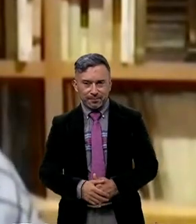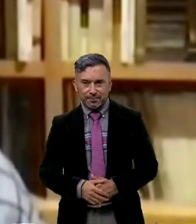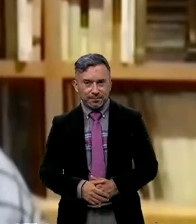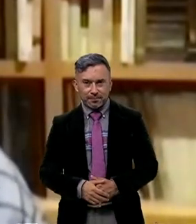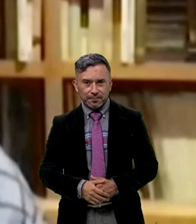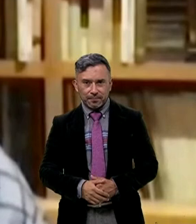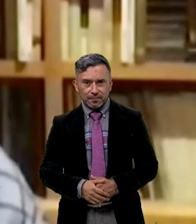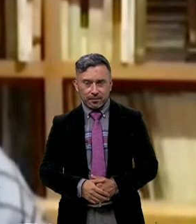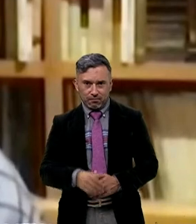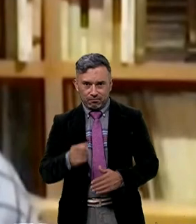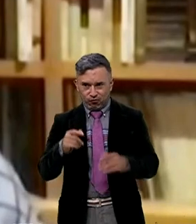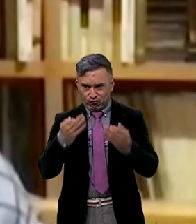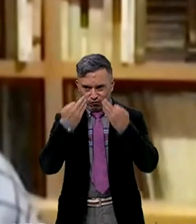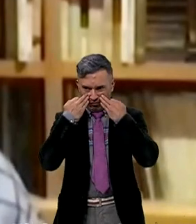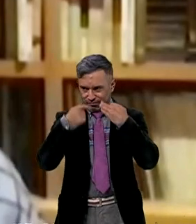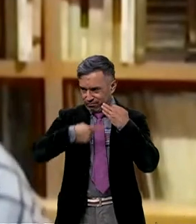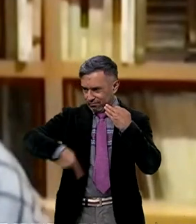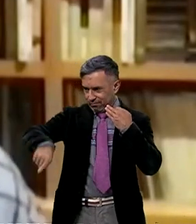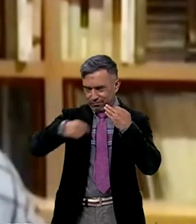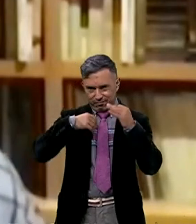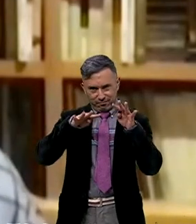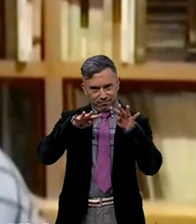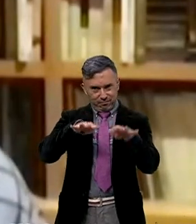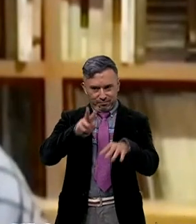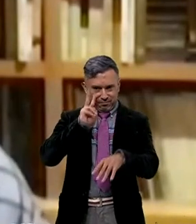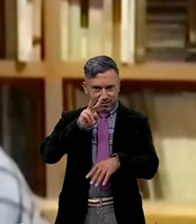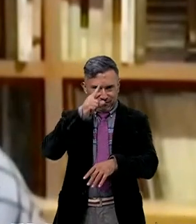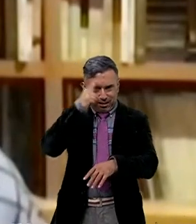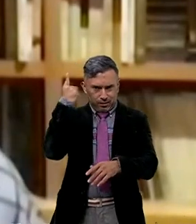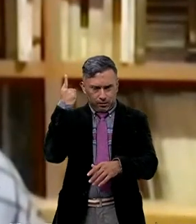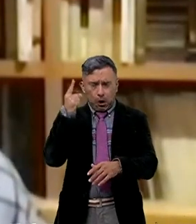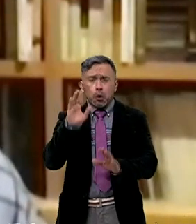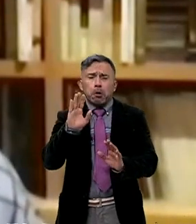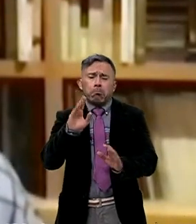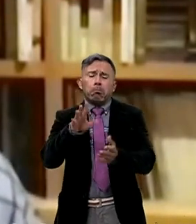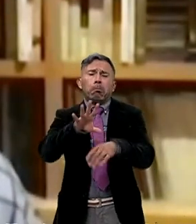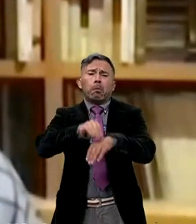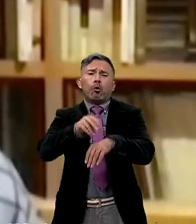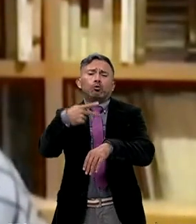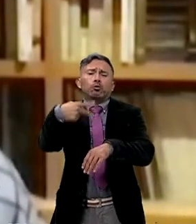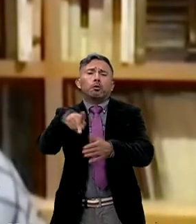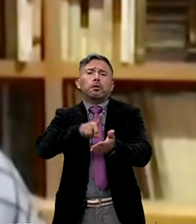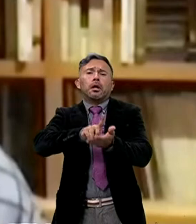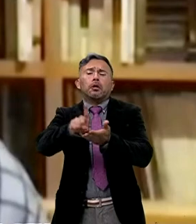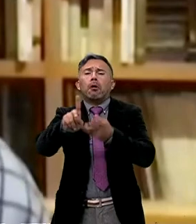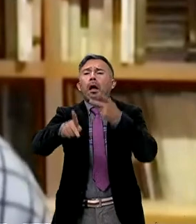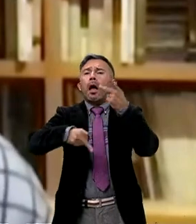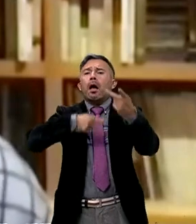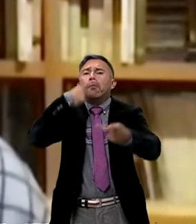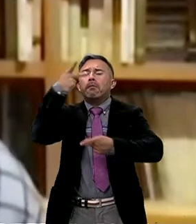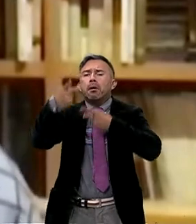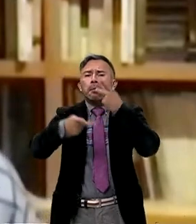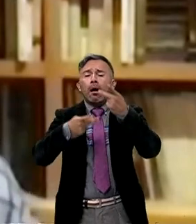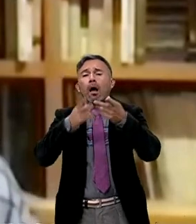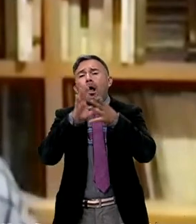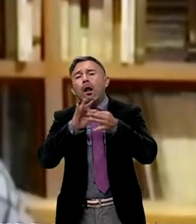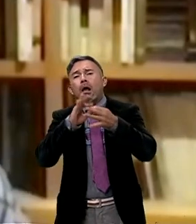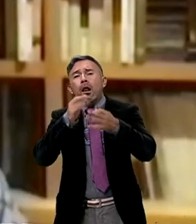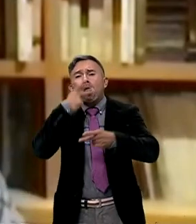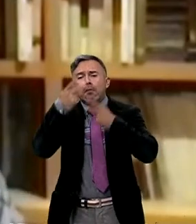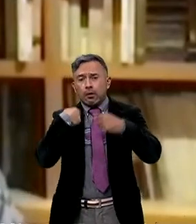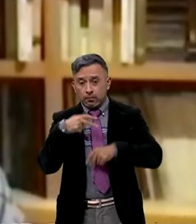a la vista de nosotros tienen derecho a hacer esas afirmaciones y uno a sonrojarse cuando las